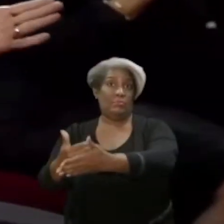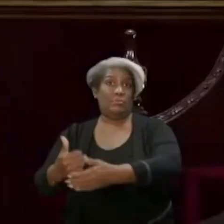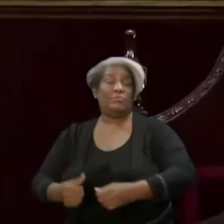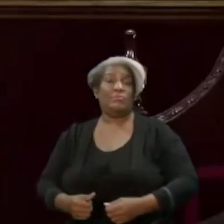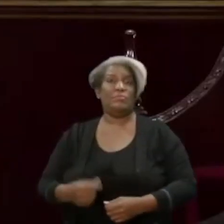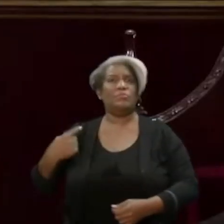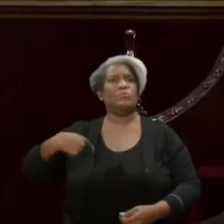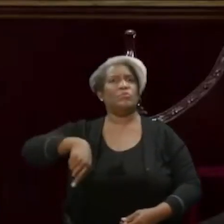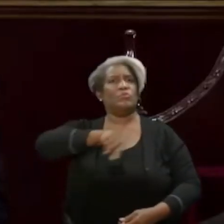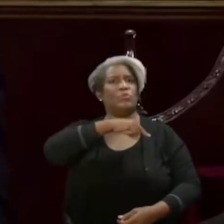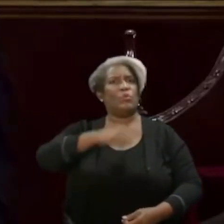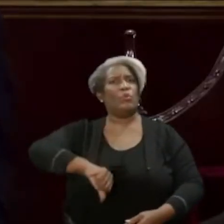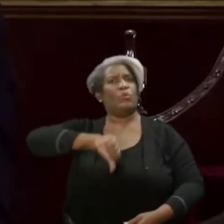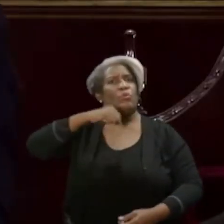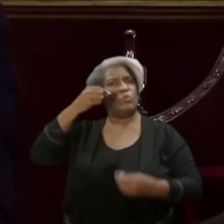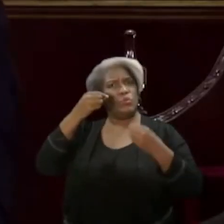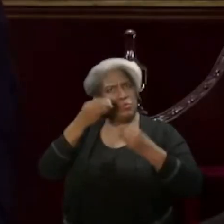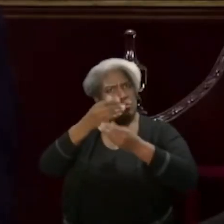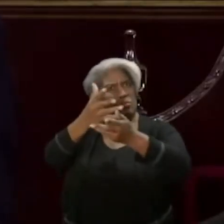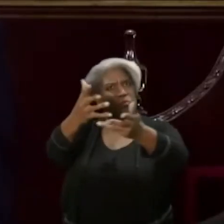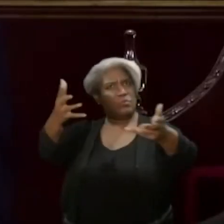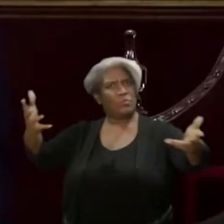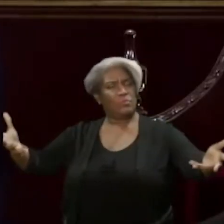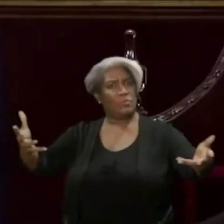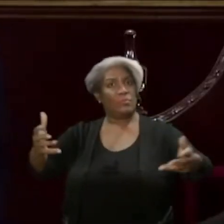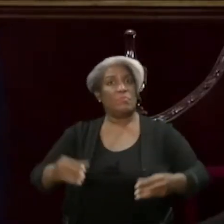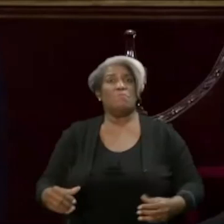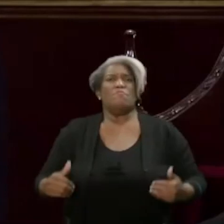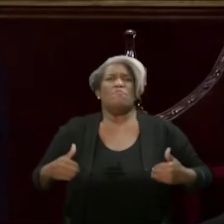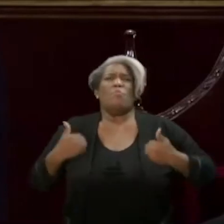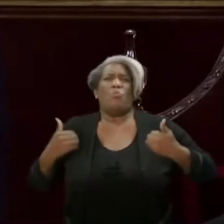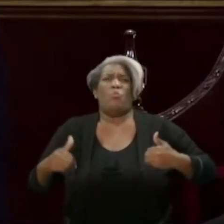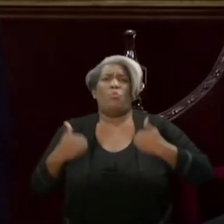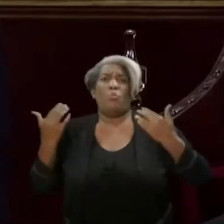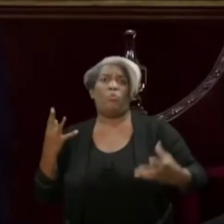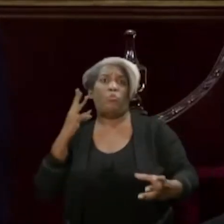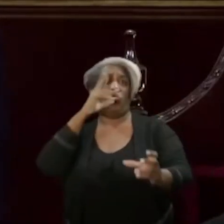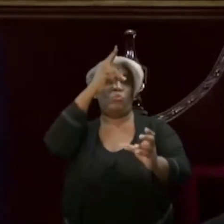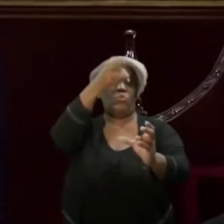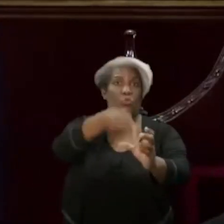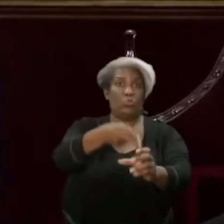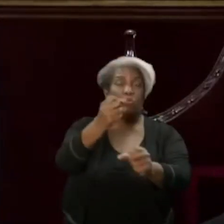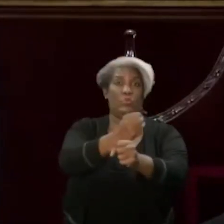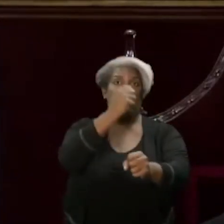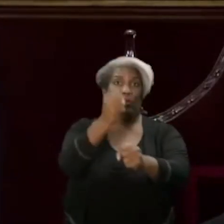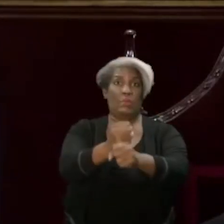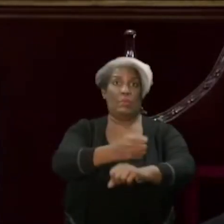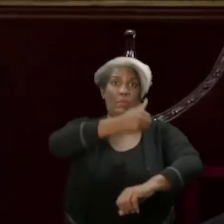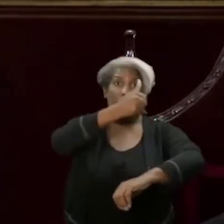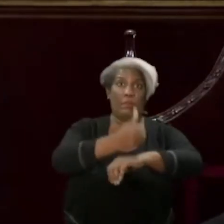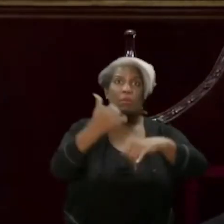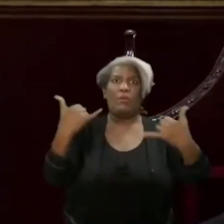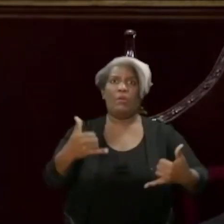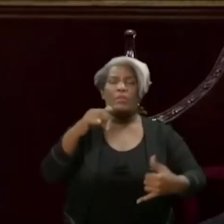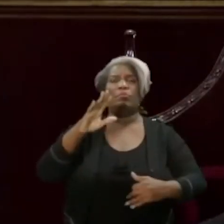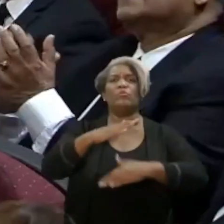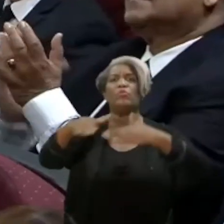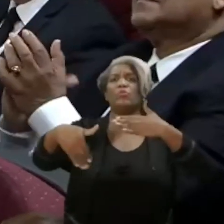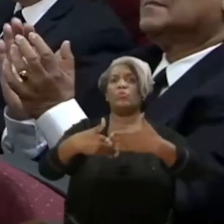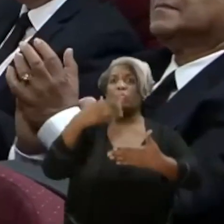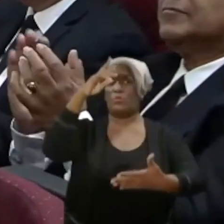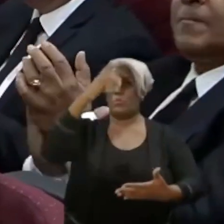anunciar con orgullo que tenemos la mayor cantidad de jóvenes con un empleo formal en la historia de la República Dominicana.